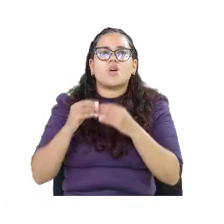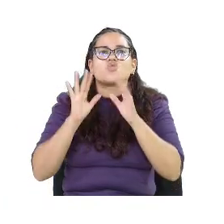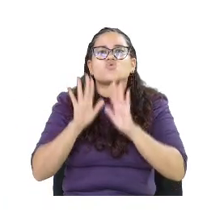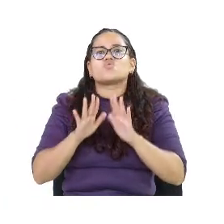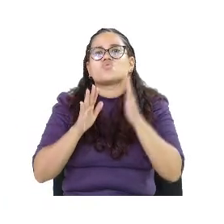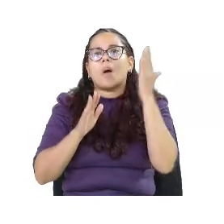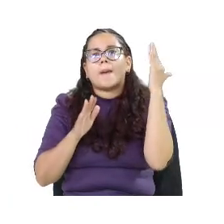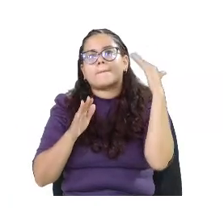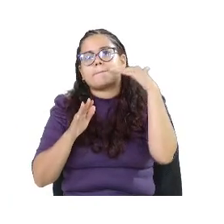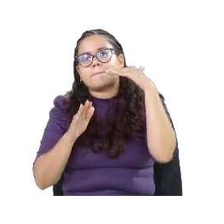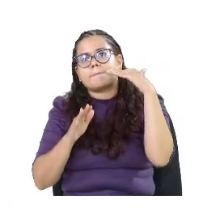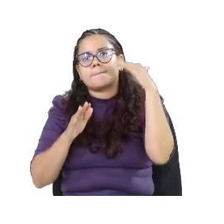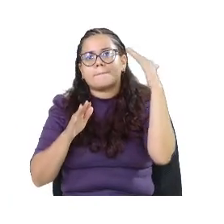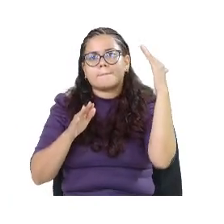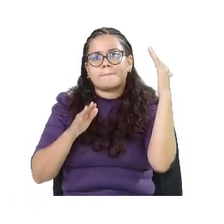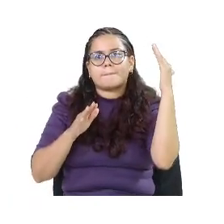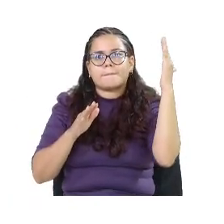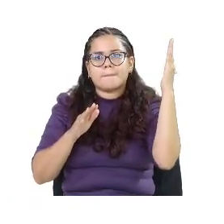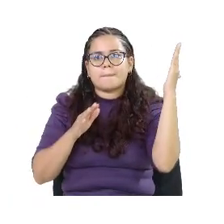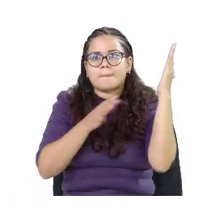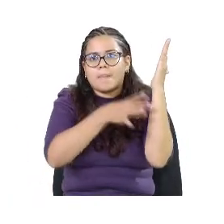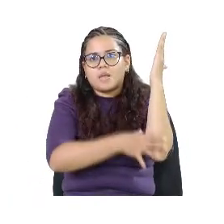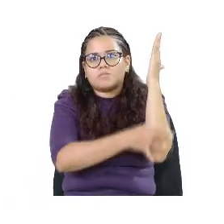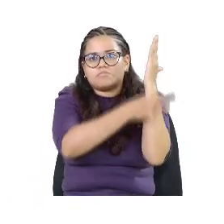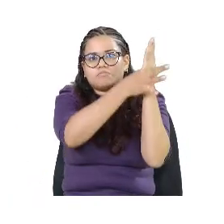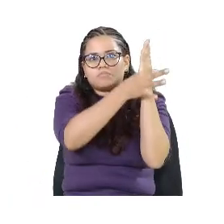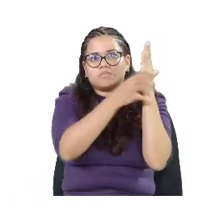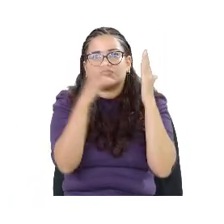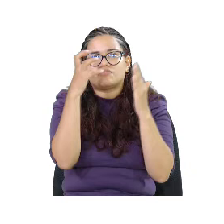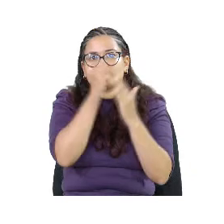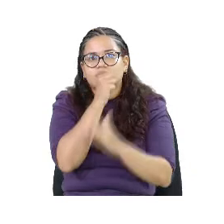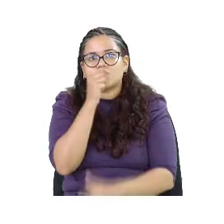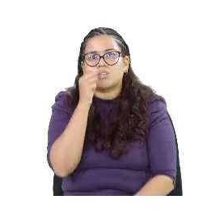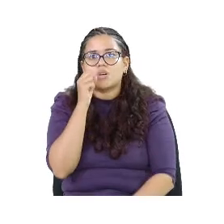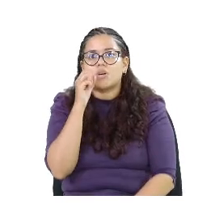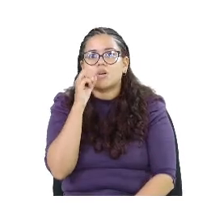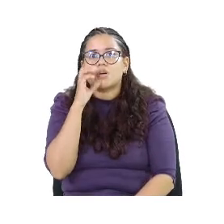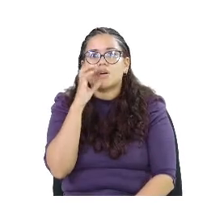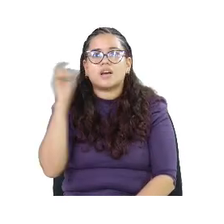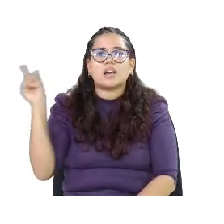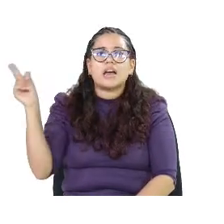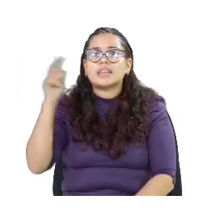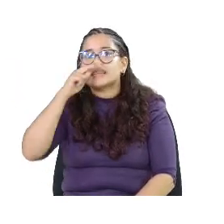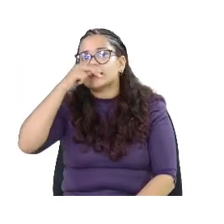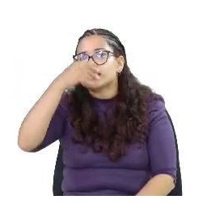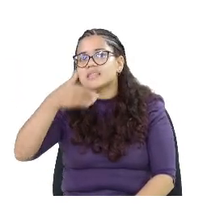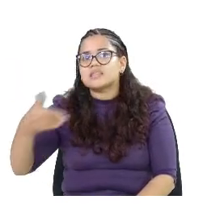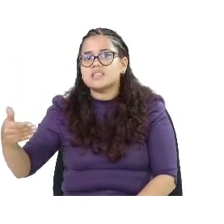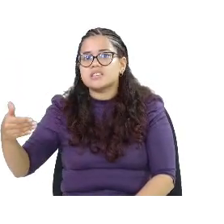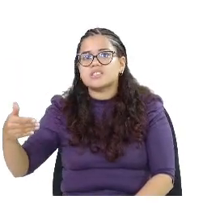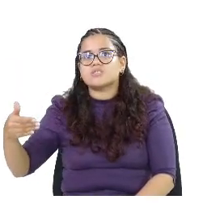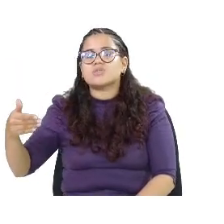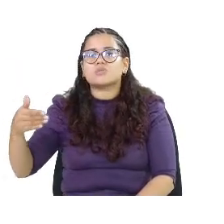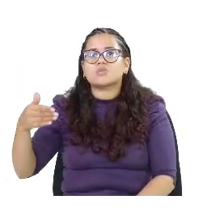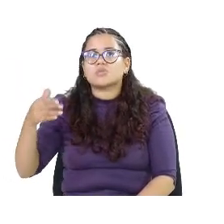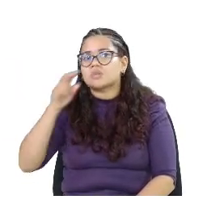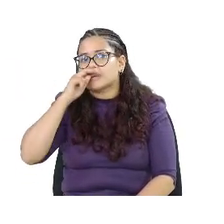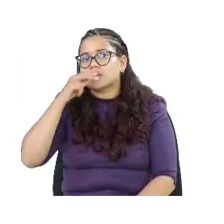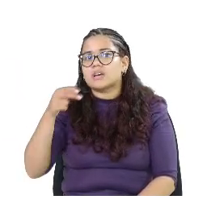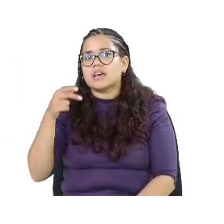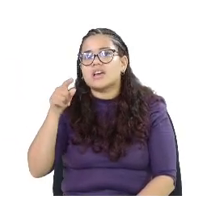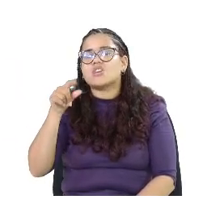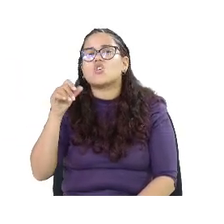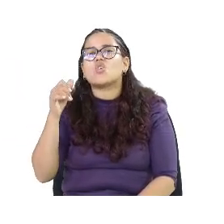funcional. Aquí, como lo pueden ver en las imágenes, este se trabajó con niños que